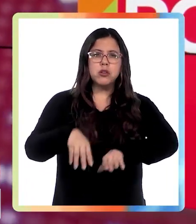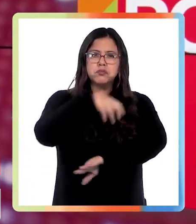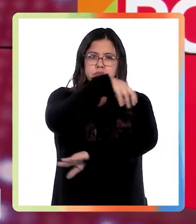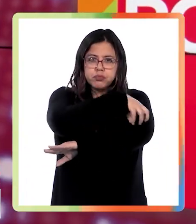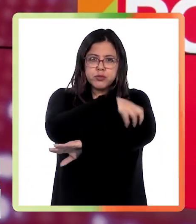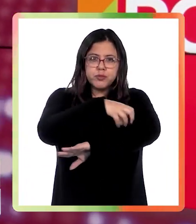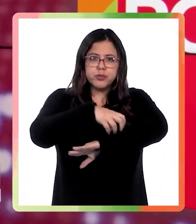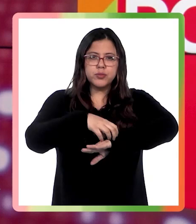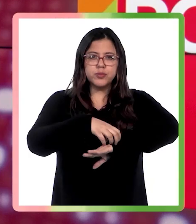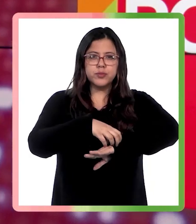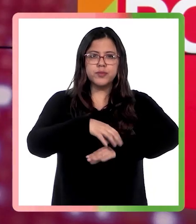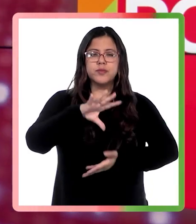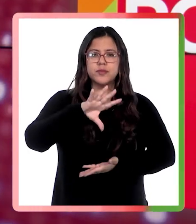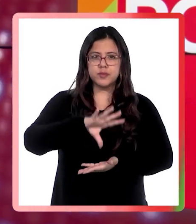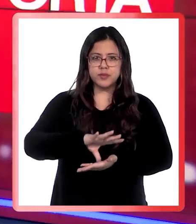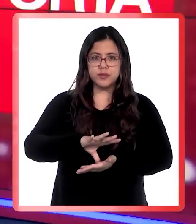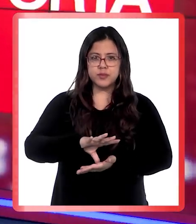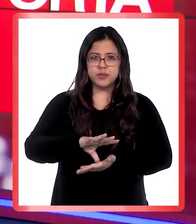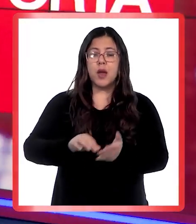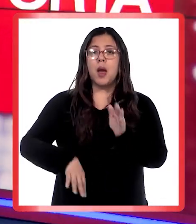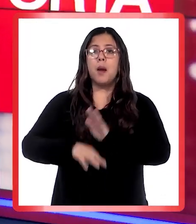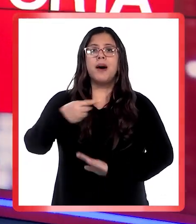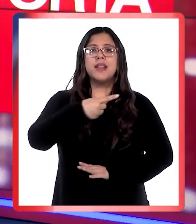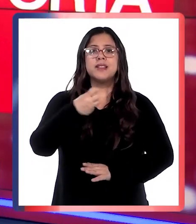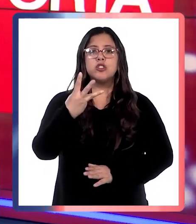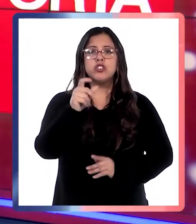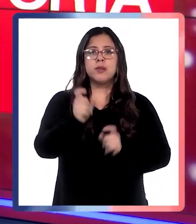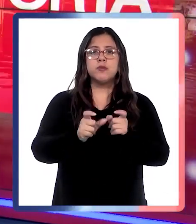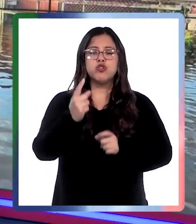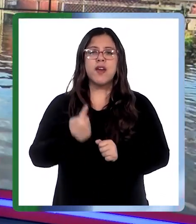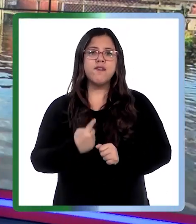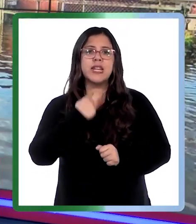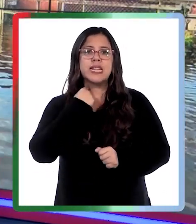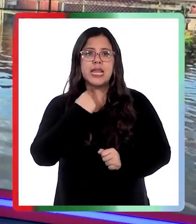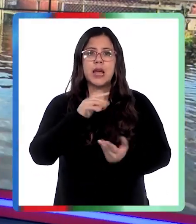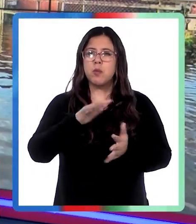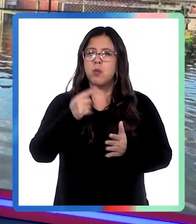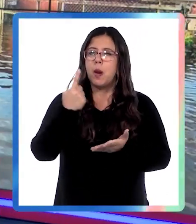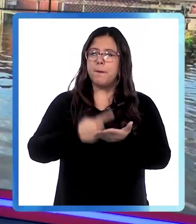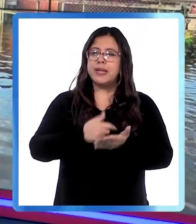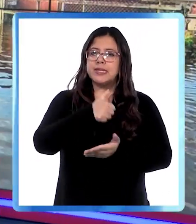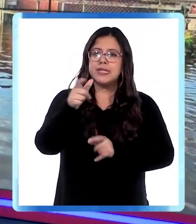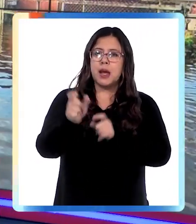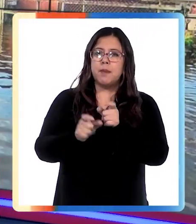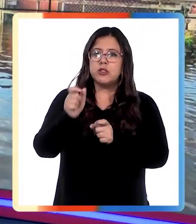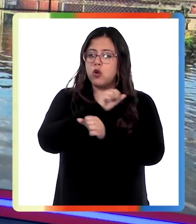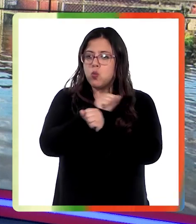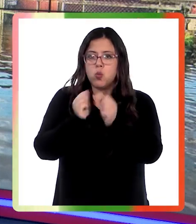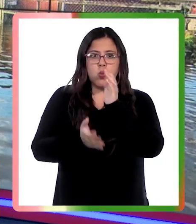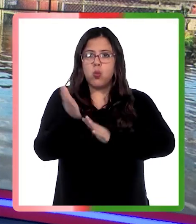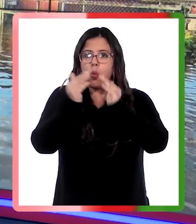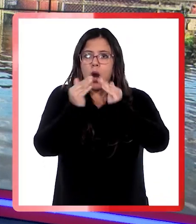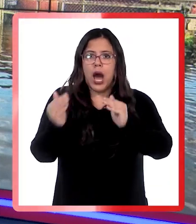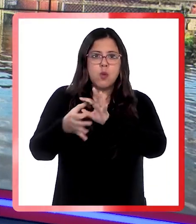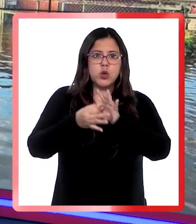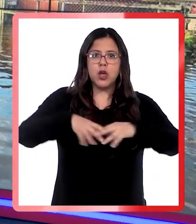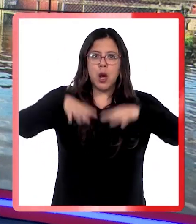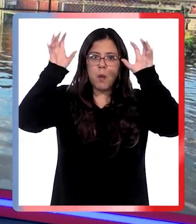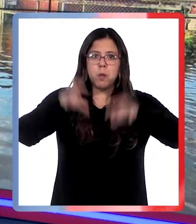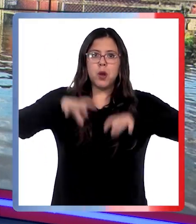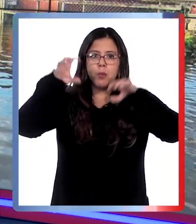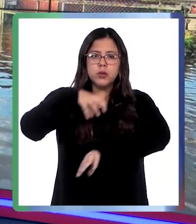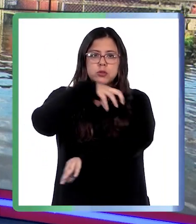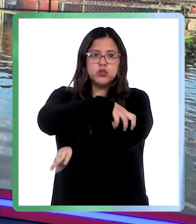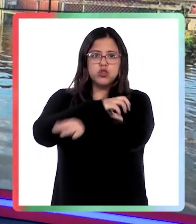actualidad del país más de 130 damnificados y alrededor de 1600 personas aisladas ha dejado el